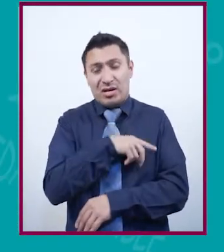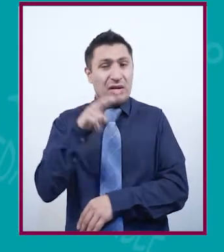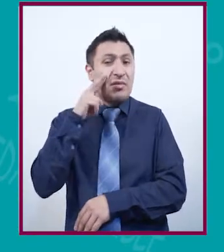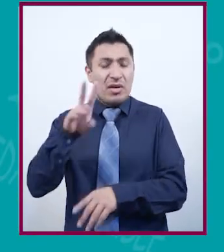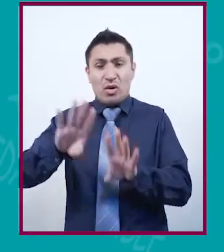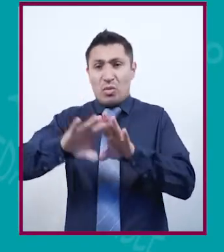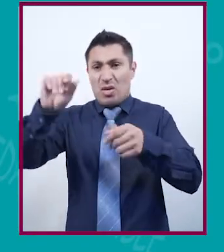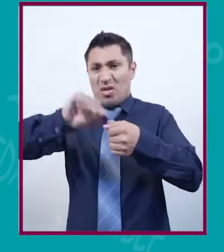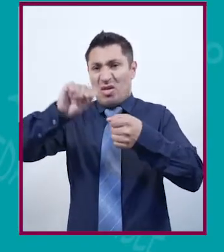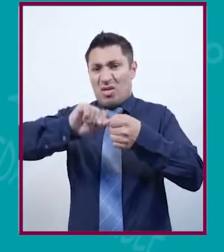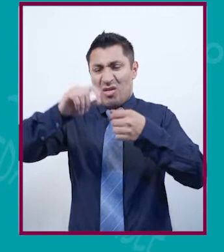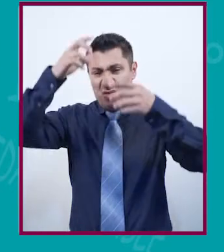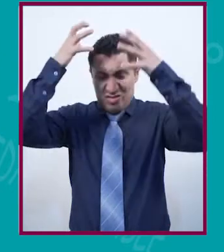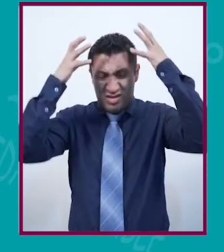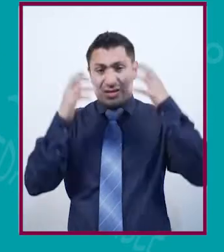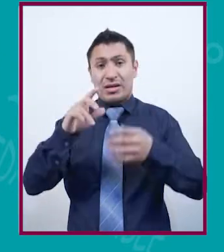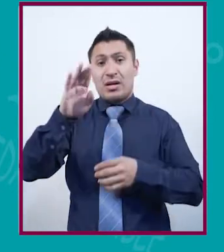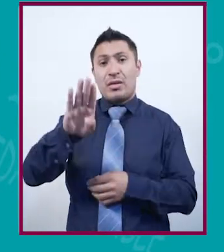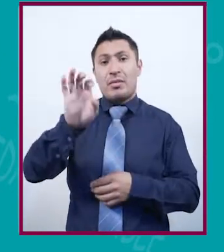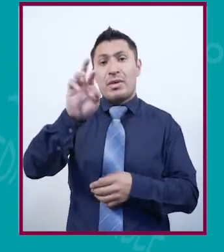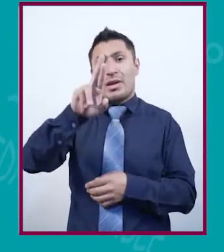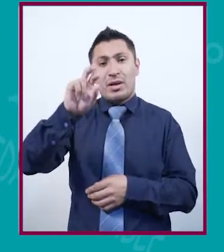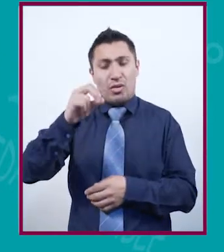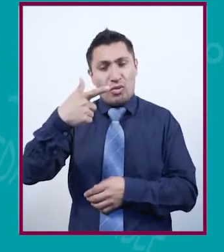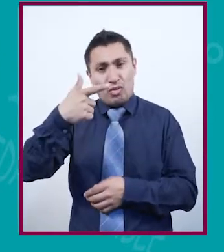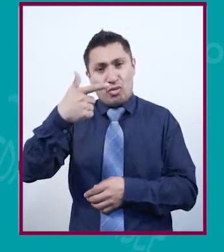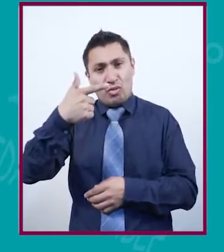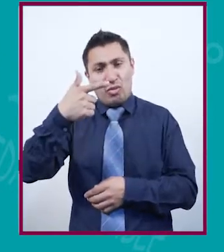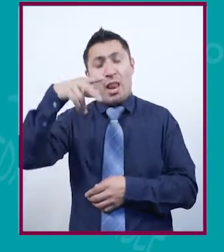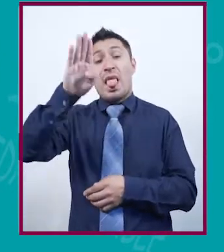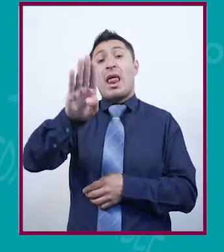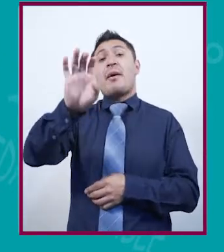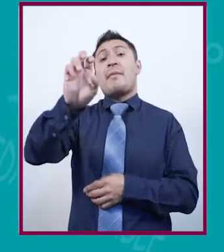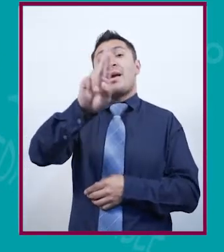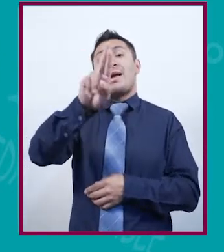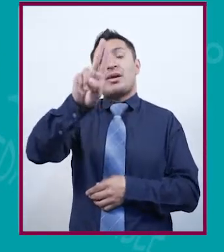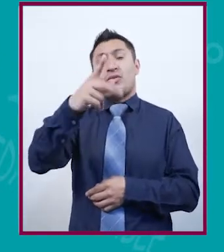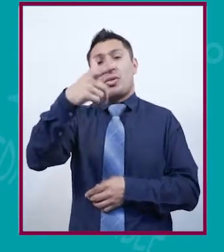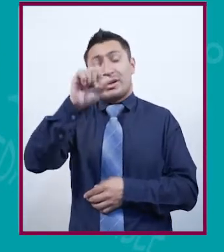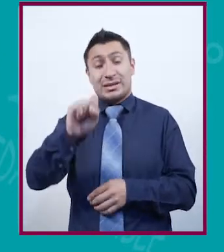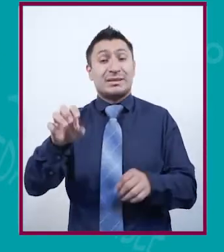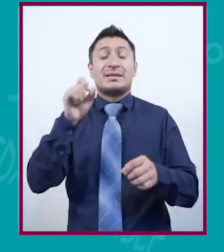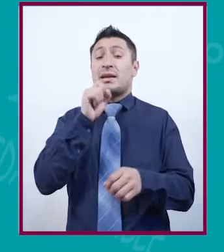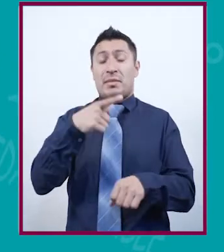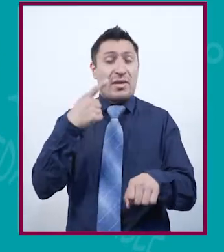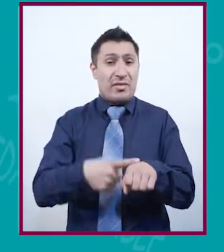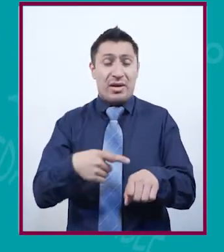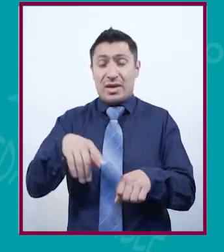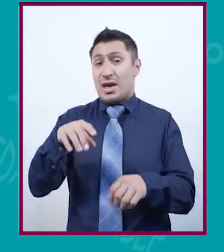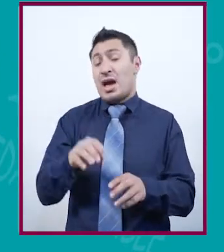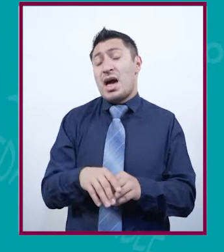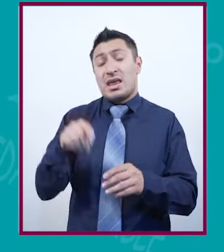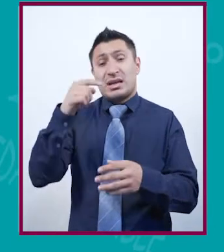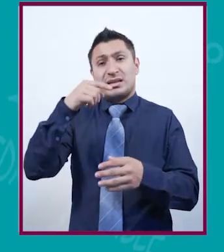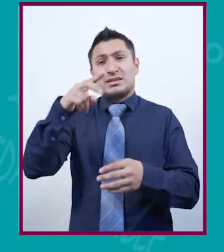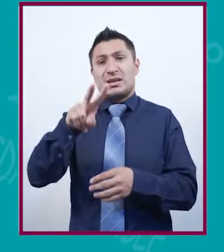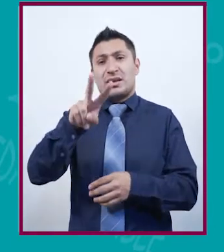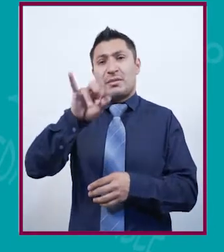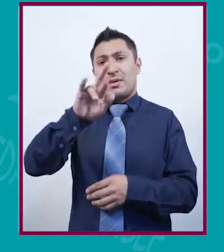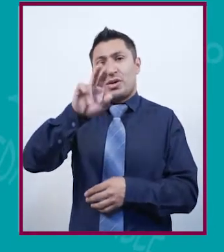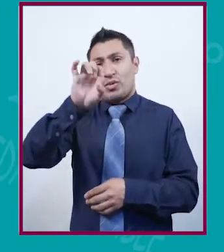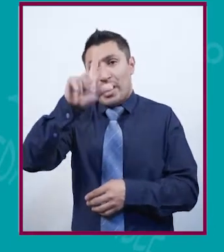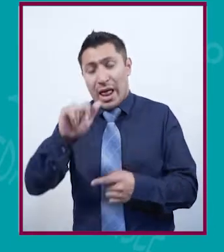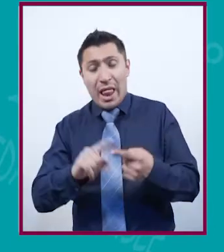común verlos con piojos y verrugas, así como enfrentar enfermedades como el sarampión, la viruela, la varicela, la rubeola,